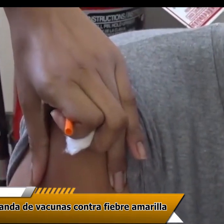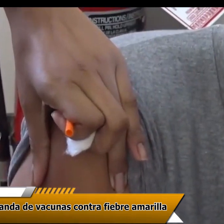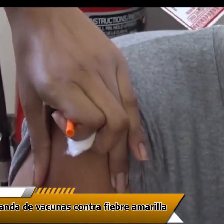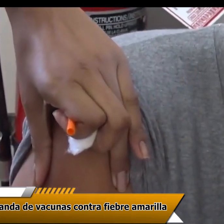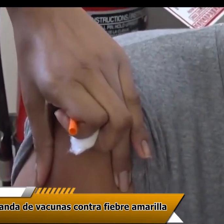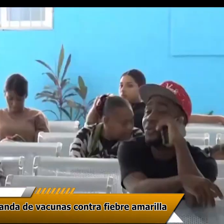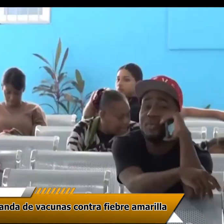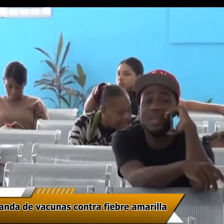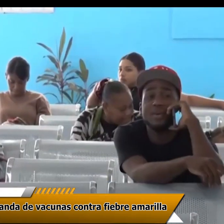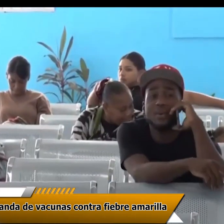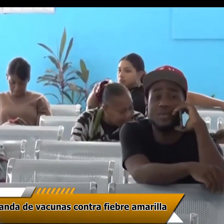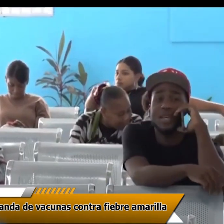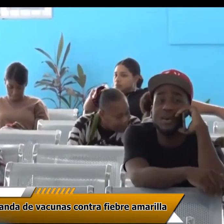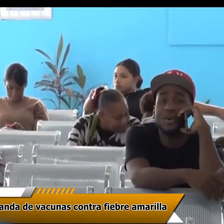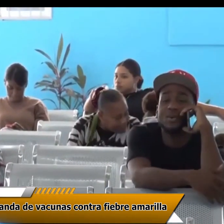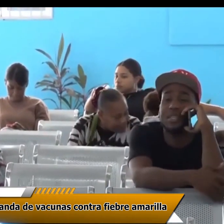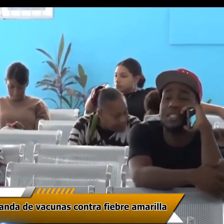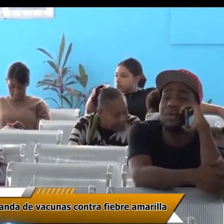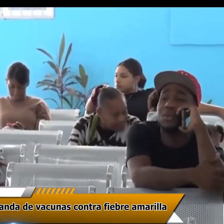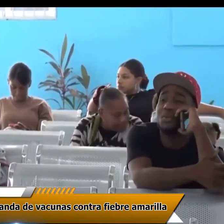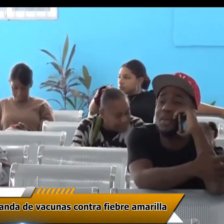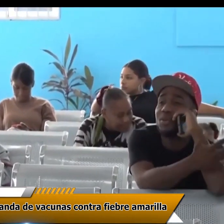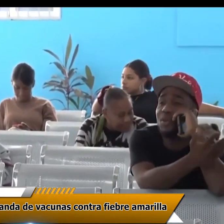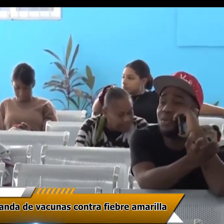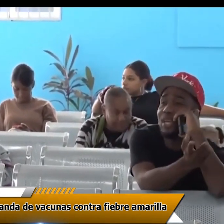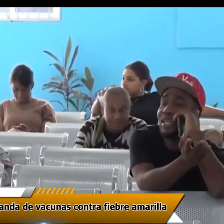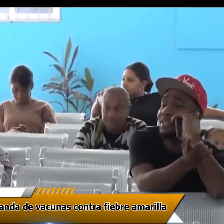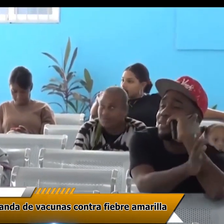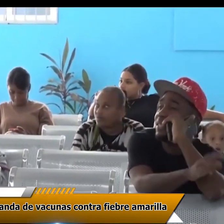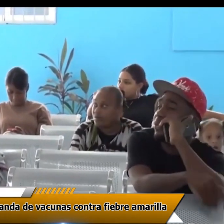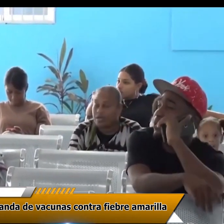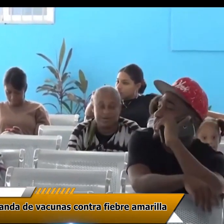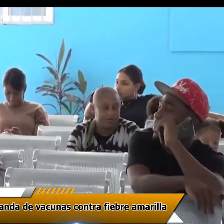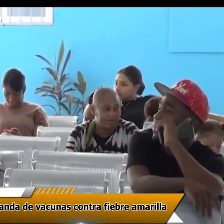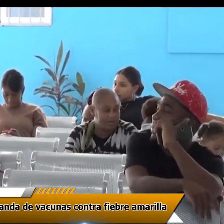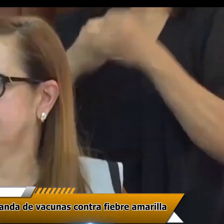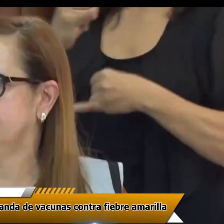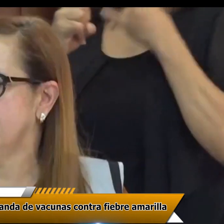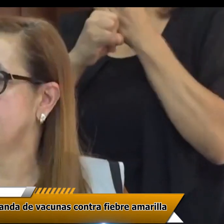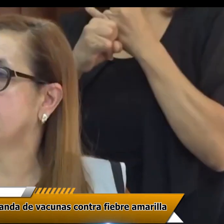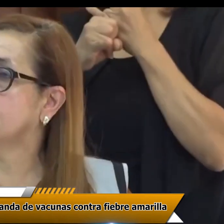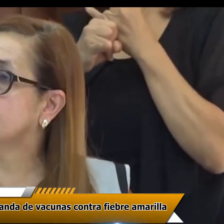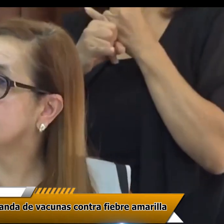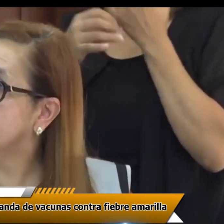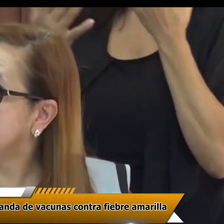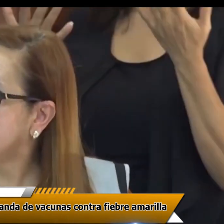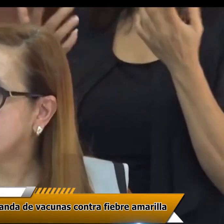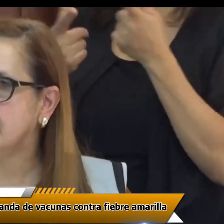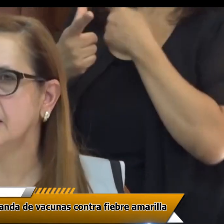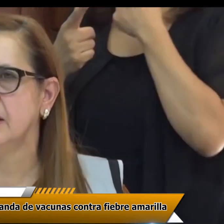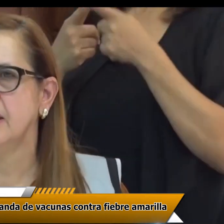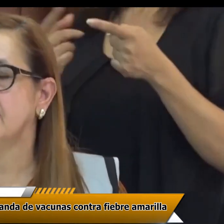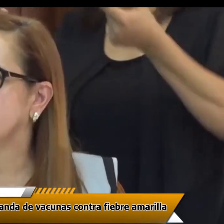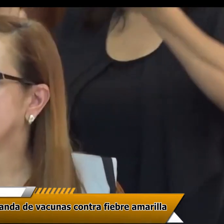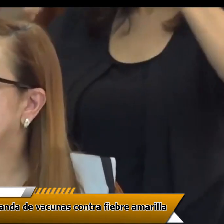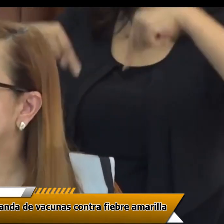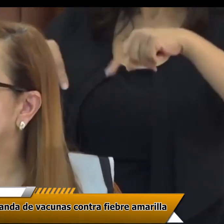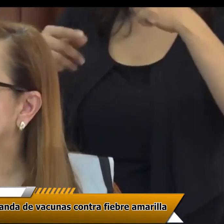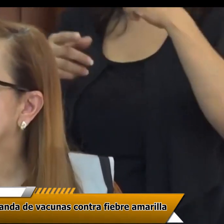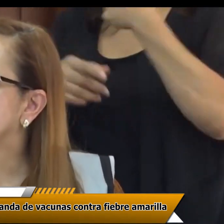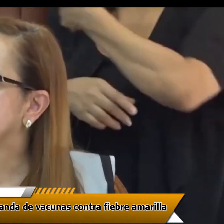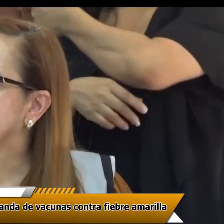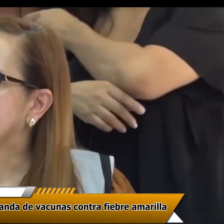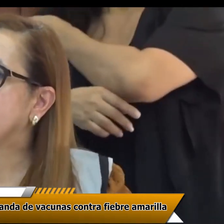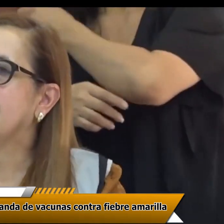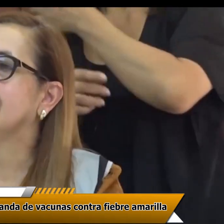donde es endémica la fiebre amarilla, hay una sobrecarga en el sistema. Porque entonces ellos vienen, se